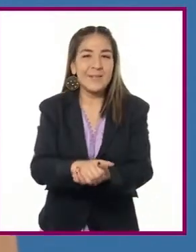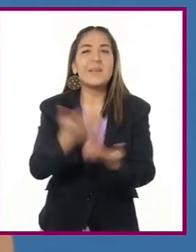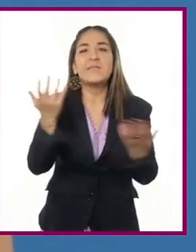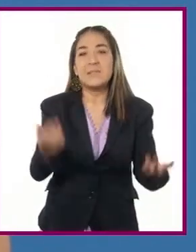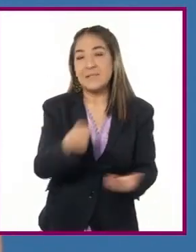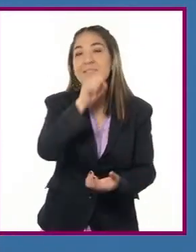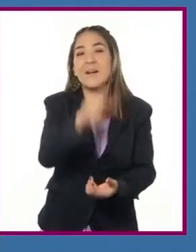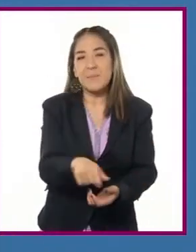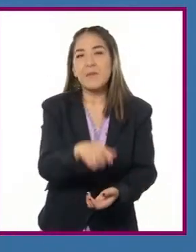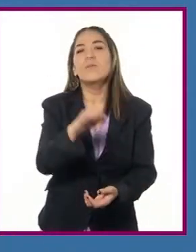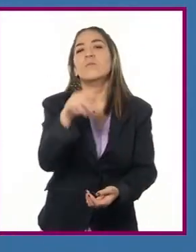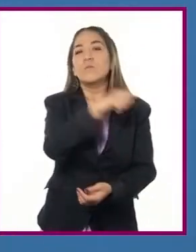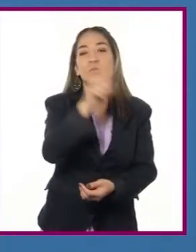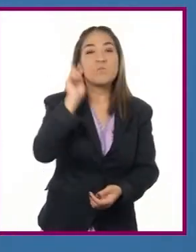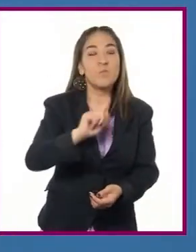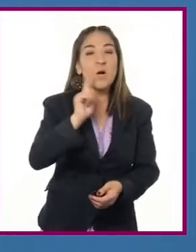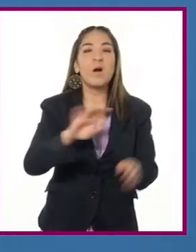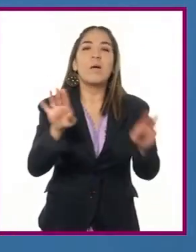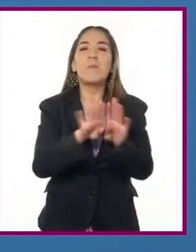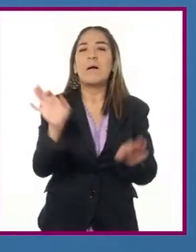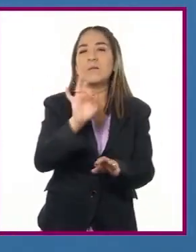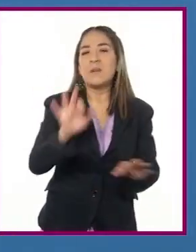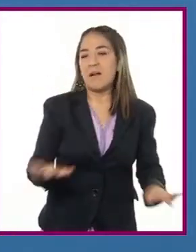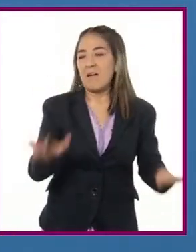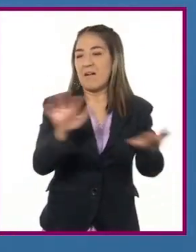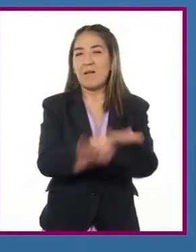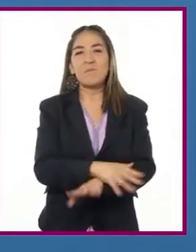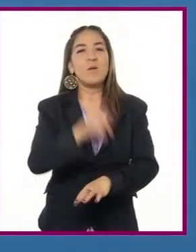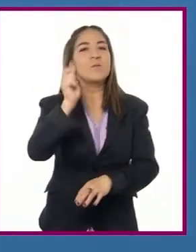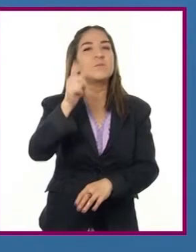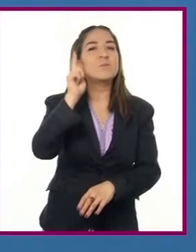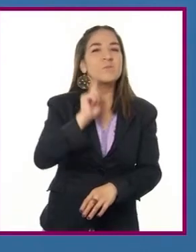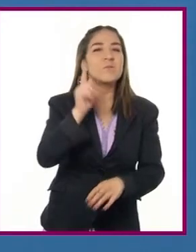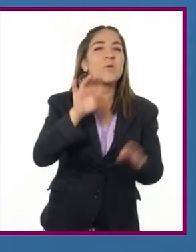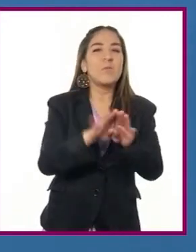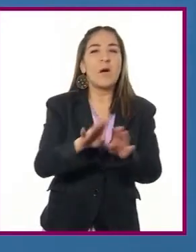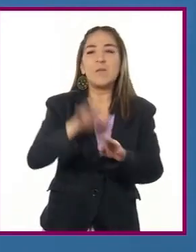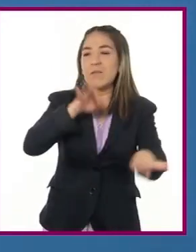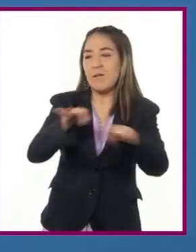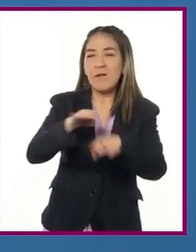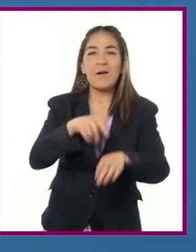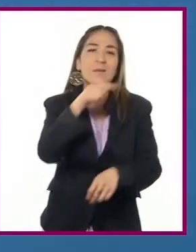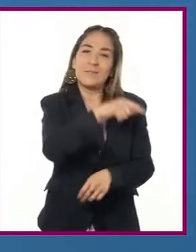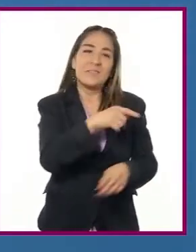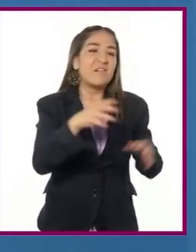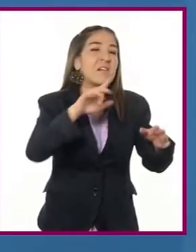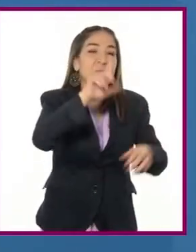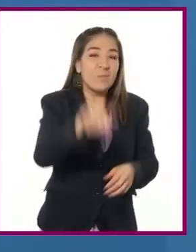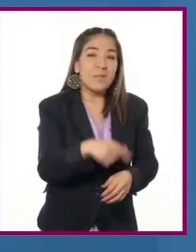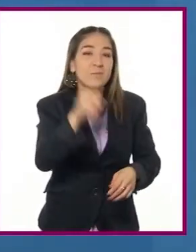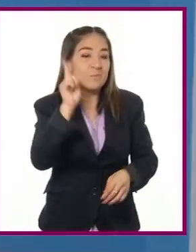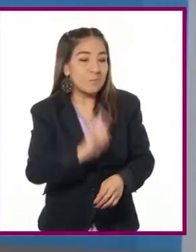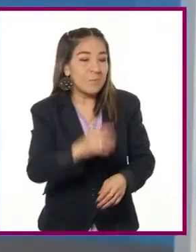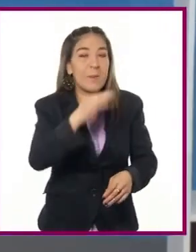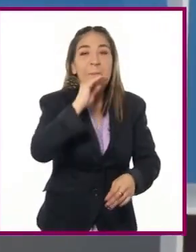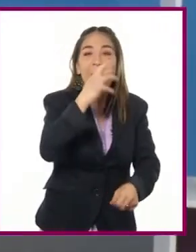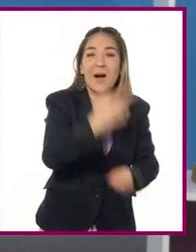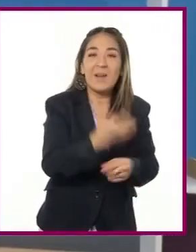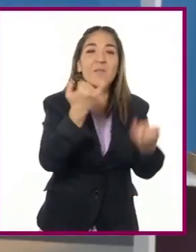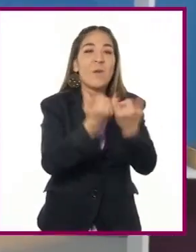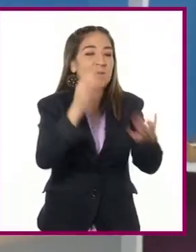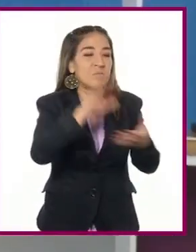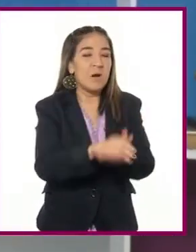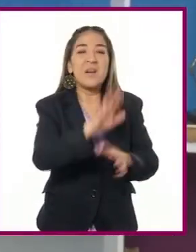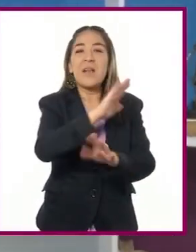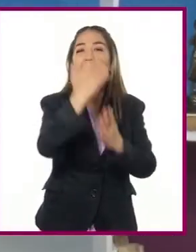finalmente que las mujeres se masculinizarían y dejarían de ser buenas madres y esposas. Al final del sexenio, la